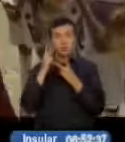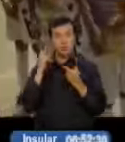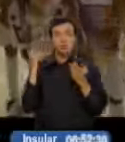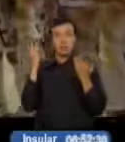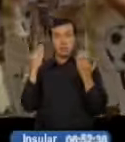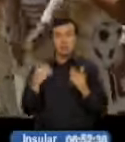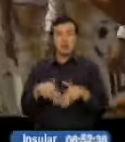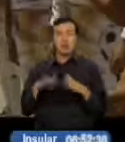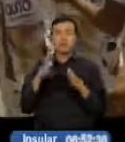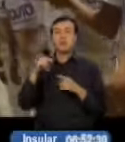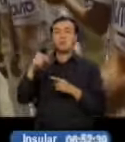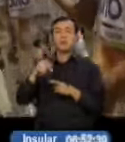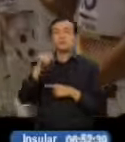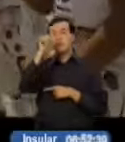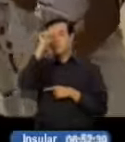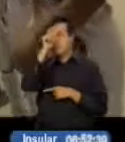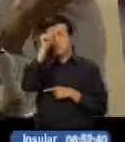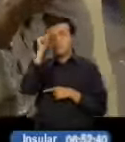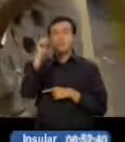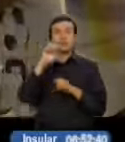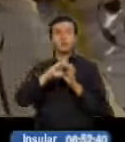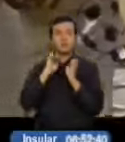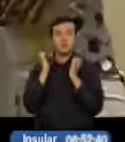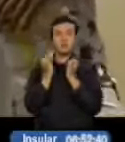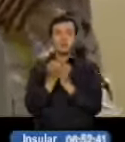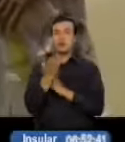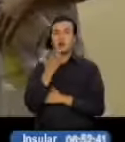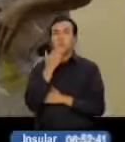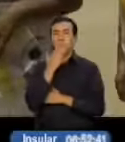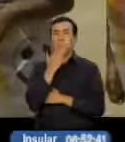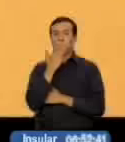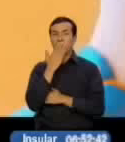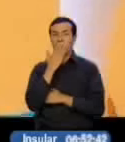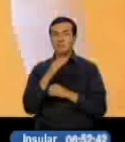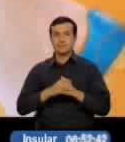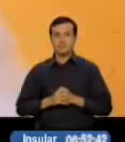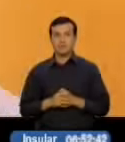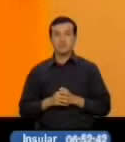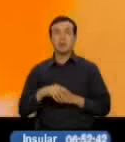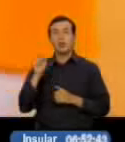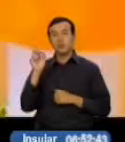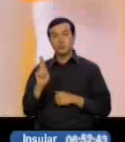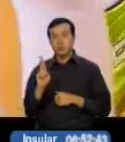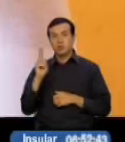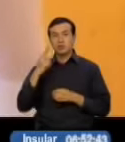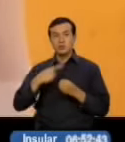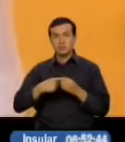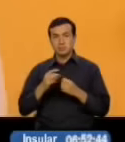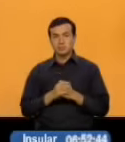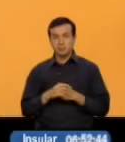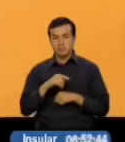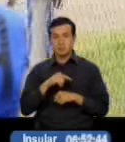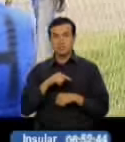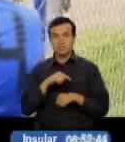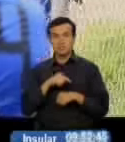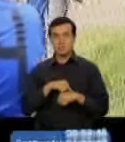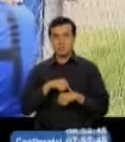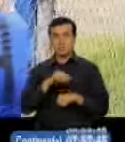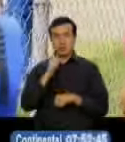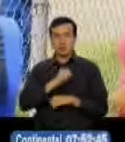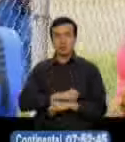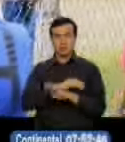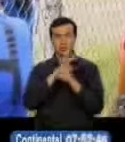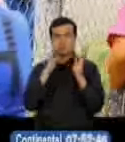su final el próximo domingo en el estadio de Sociedad Deportiva Aucas, al sur de la capital, desde las 10